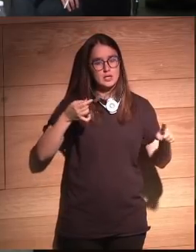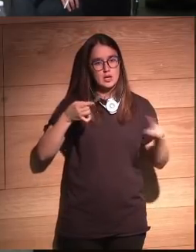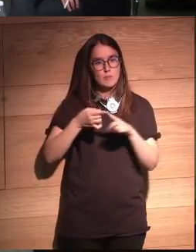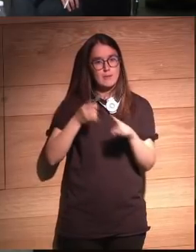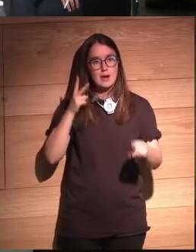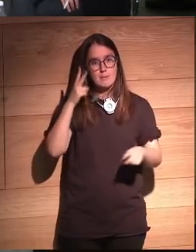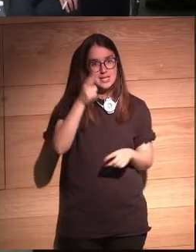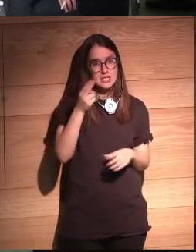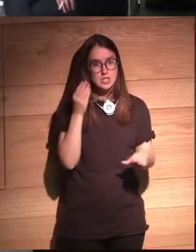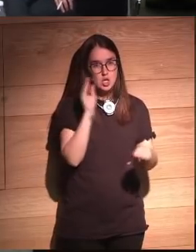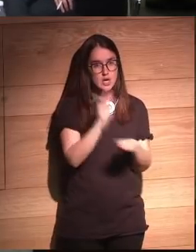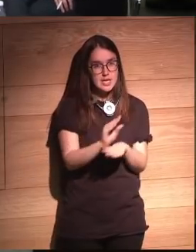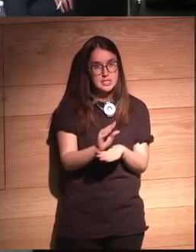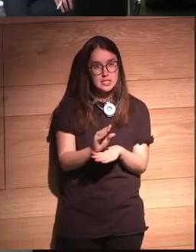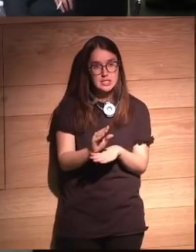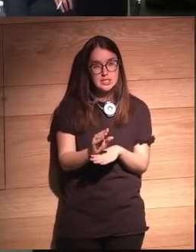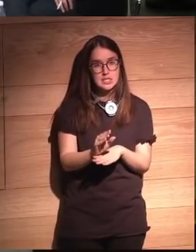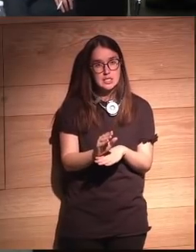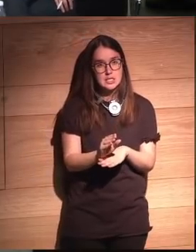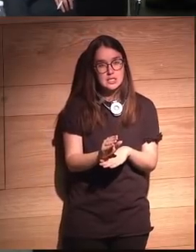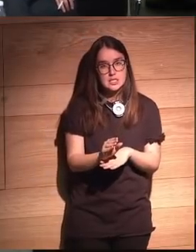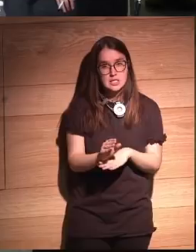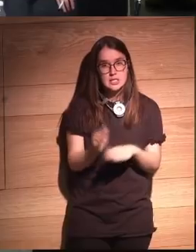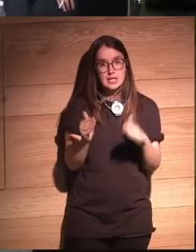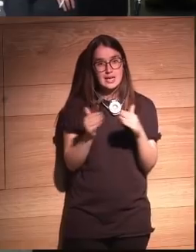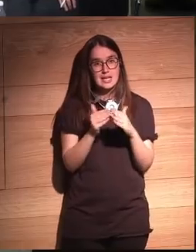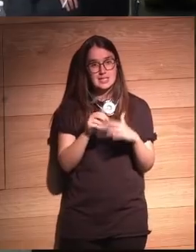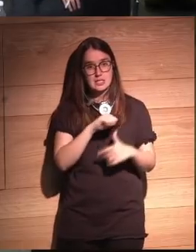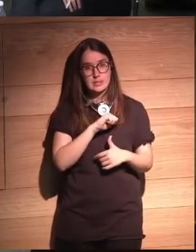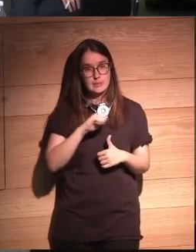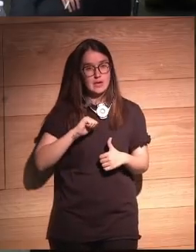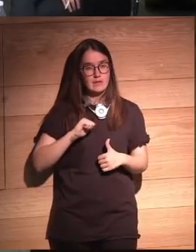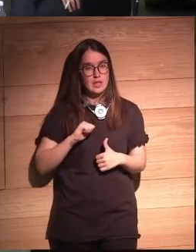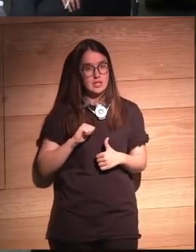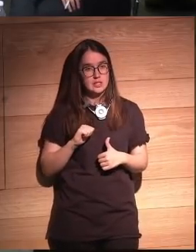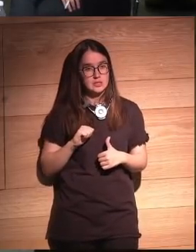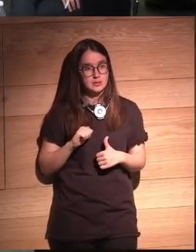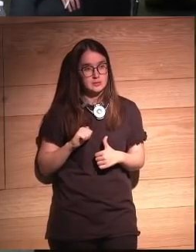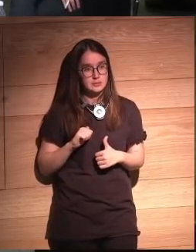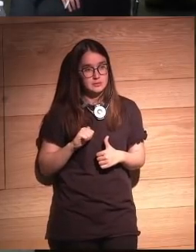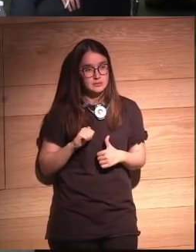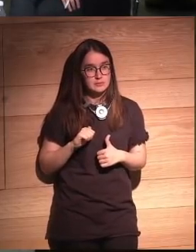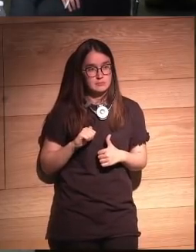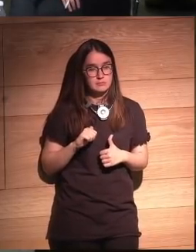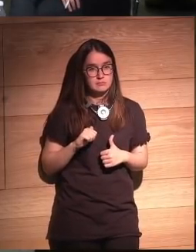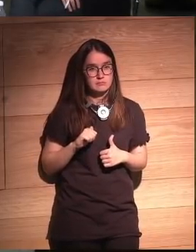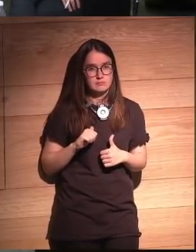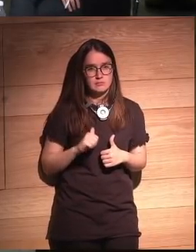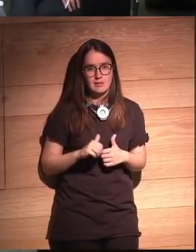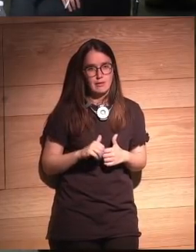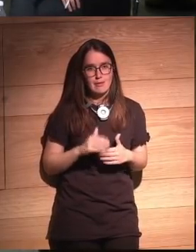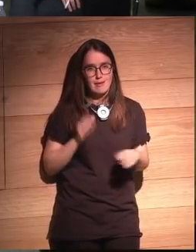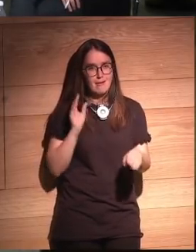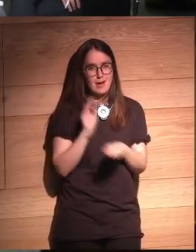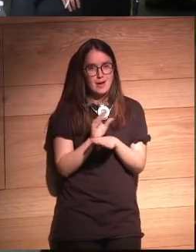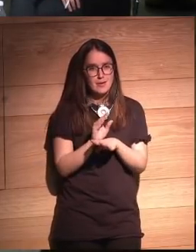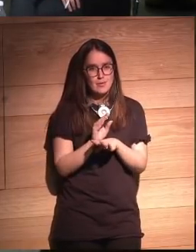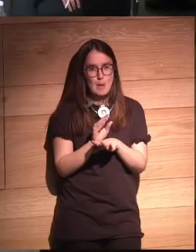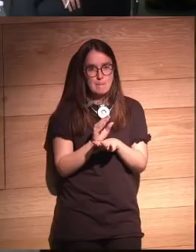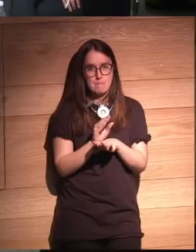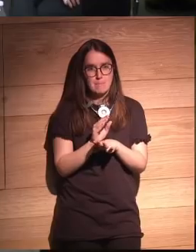subsidios de casas privadas, no debería haber ningún tipo de subsidio en ese